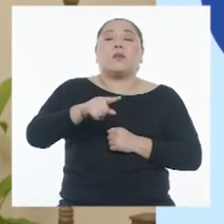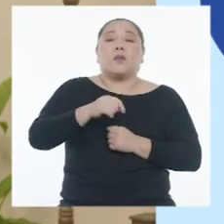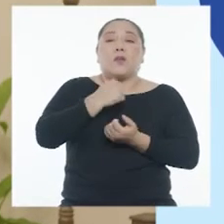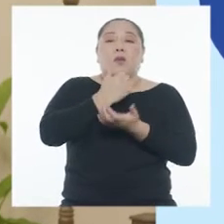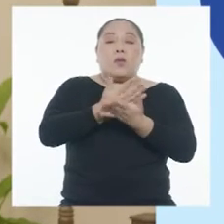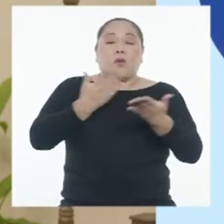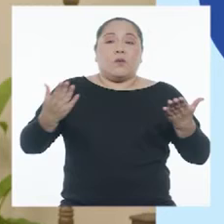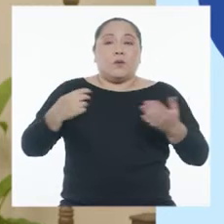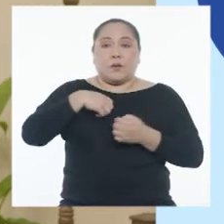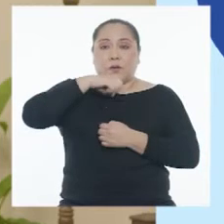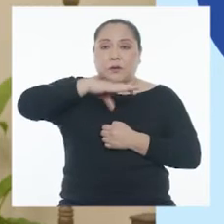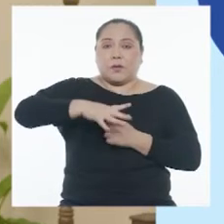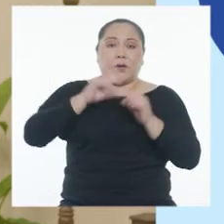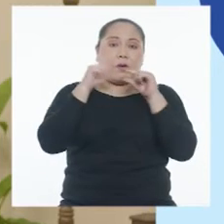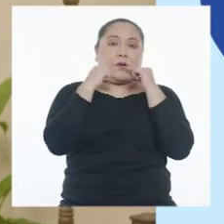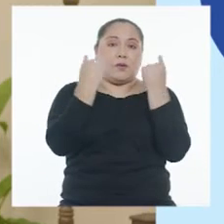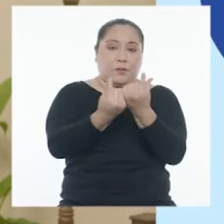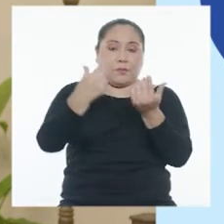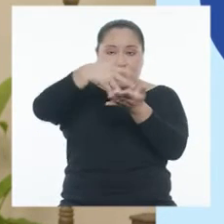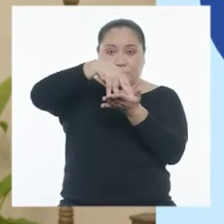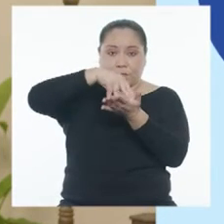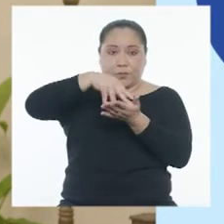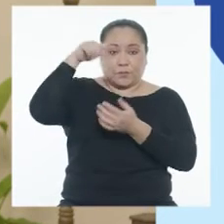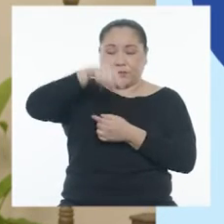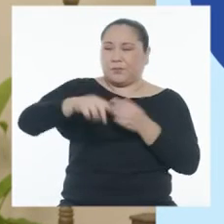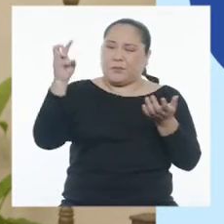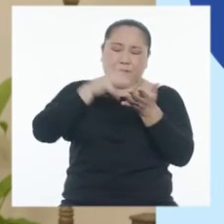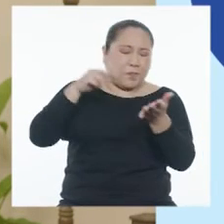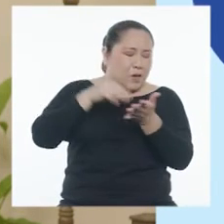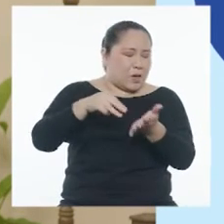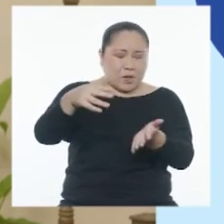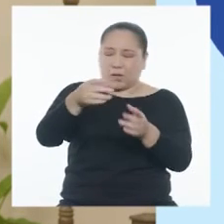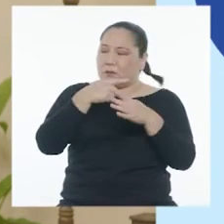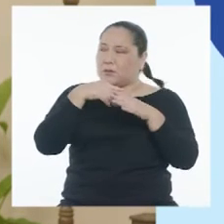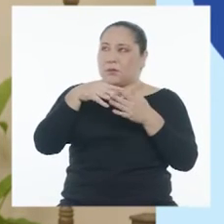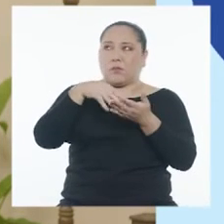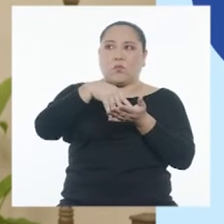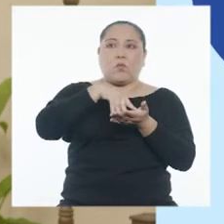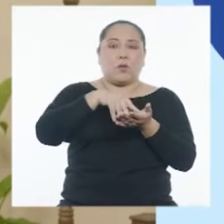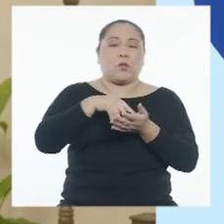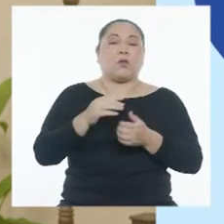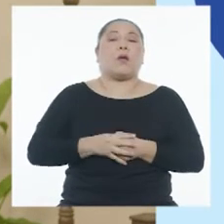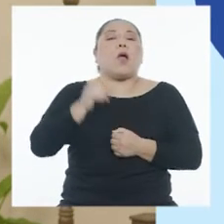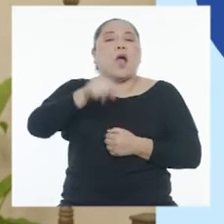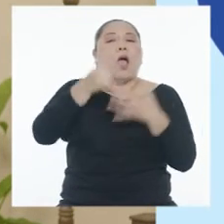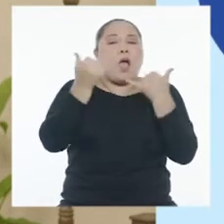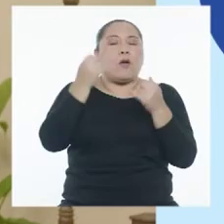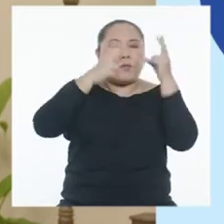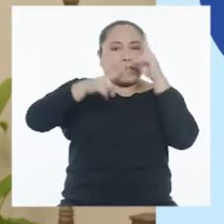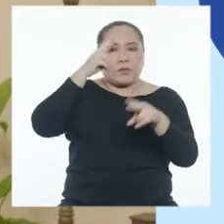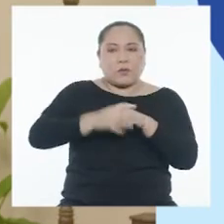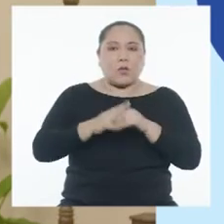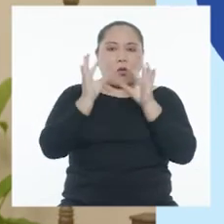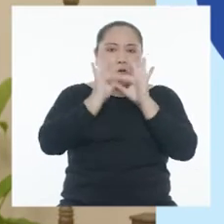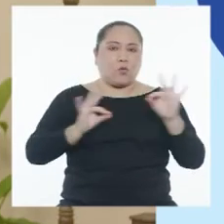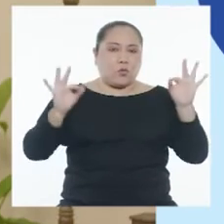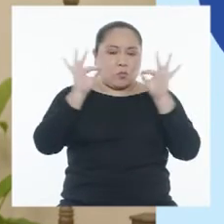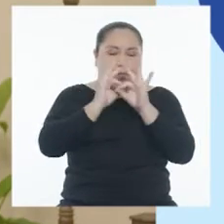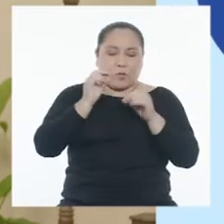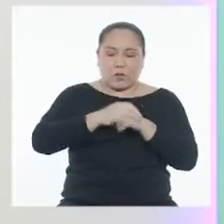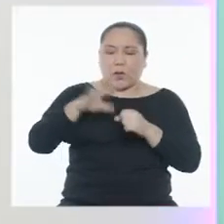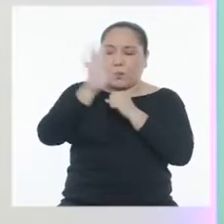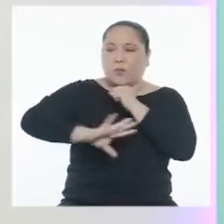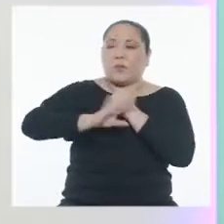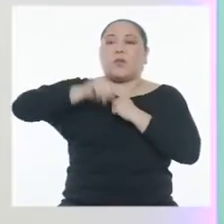son aspectos que hacen que el tipo de grupos vulnerables lo sean aún más. Ahora vamos a identificar los grupos de especial